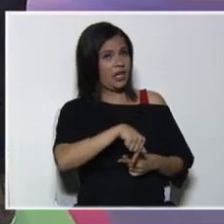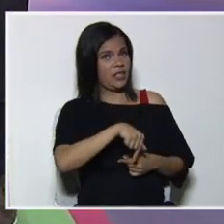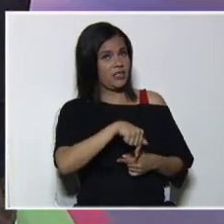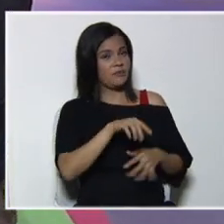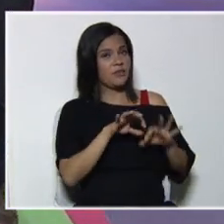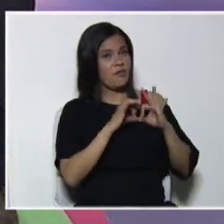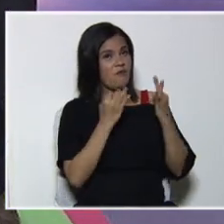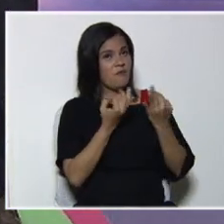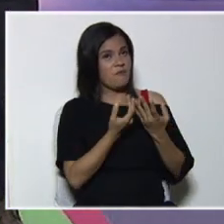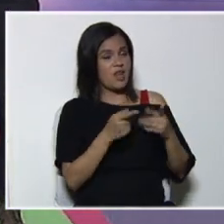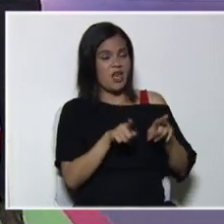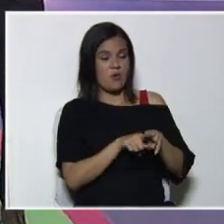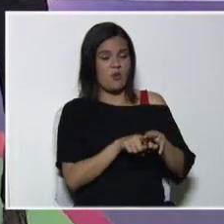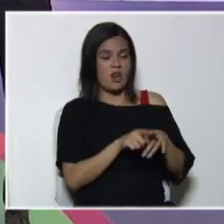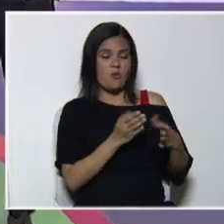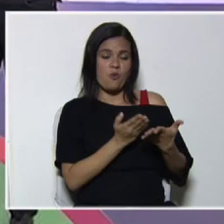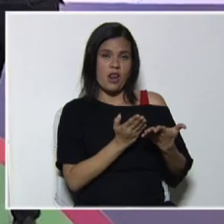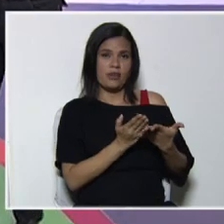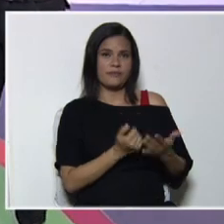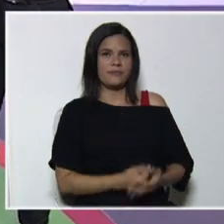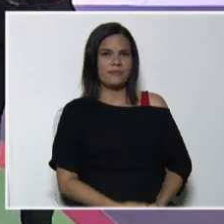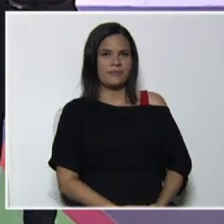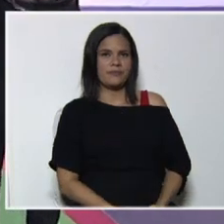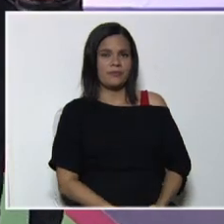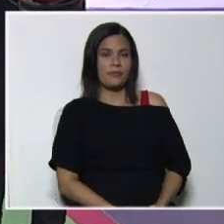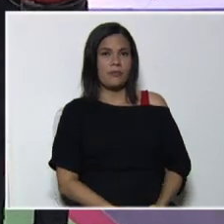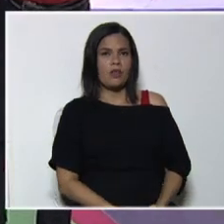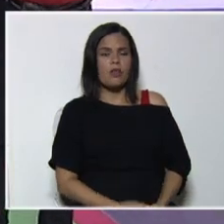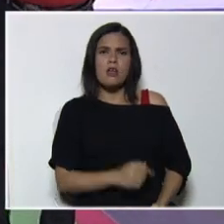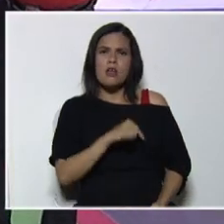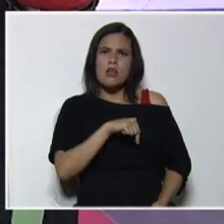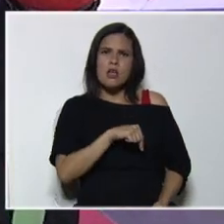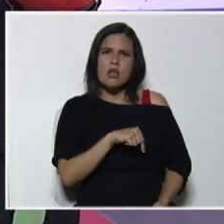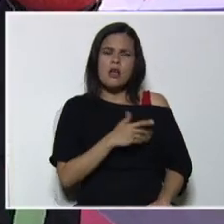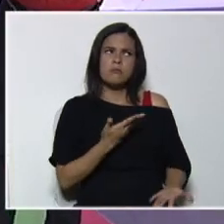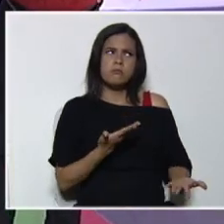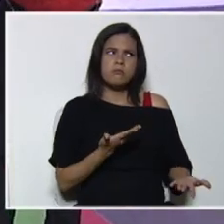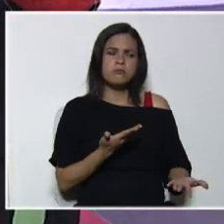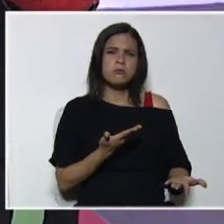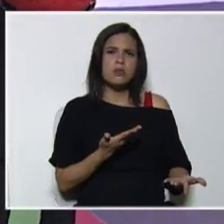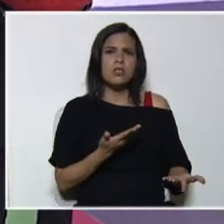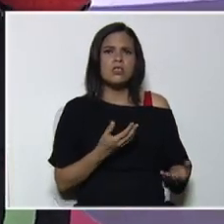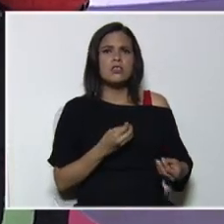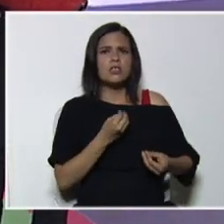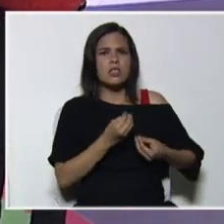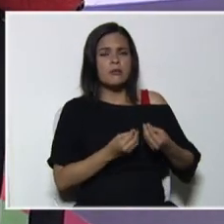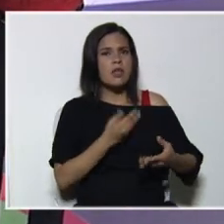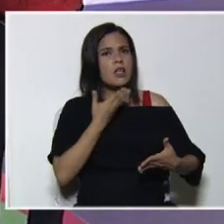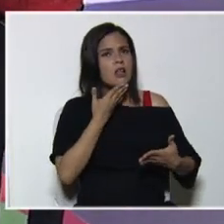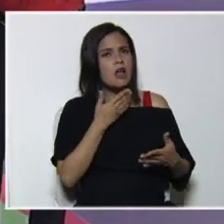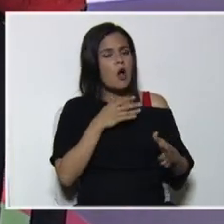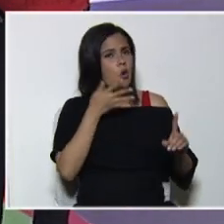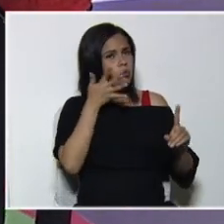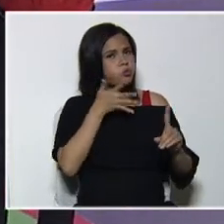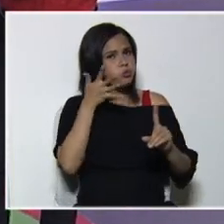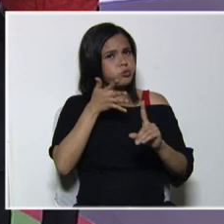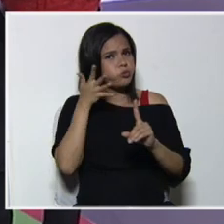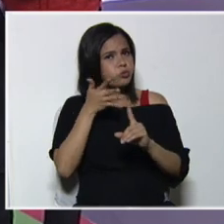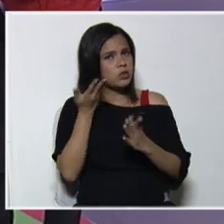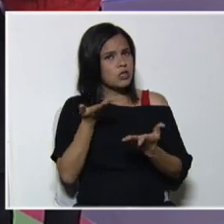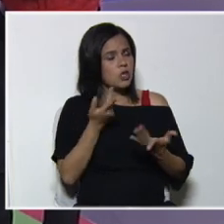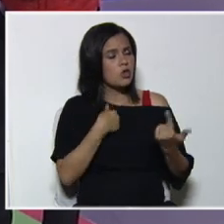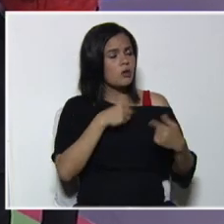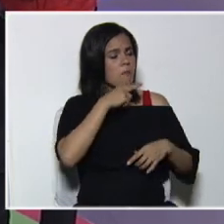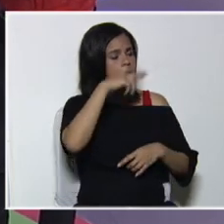su programa educativo Cada Familia Una Escuela, en el cual le está dedicado para darles las orientaciones a todos esos